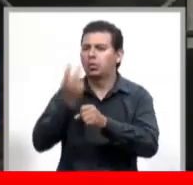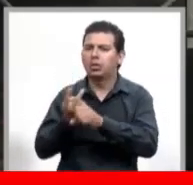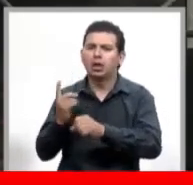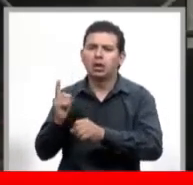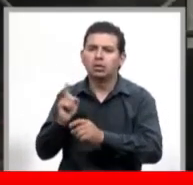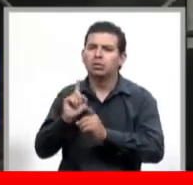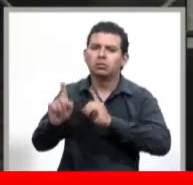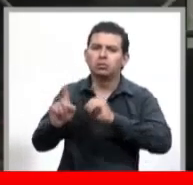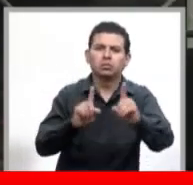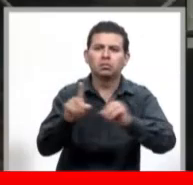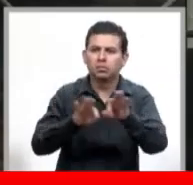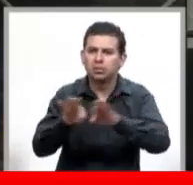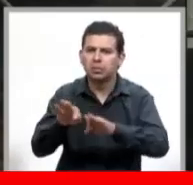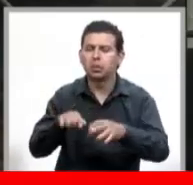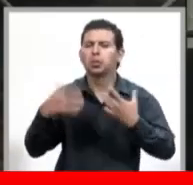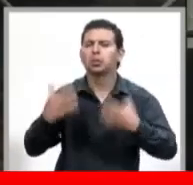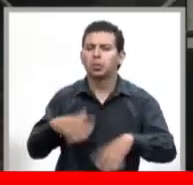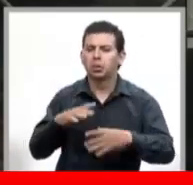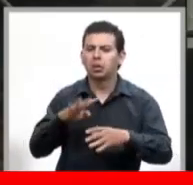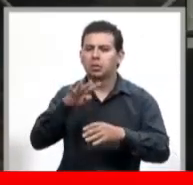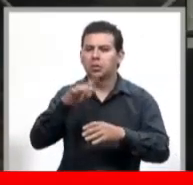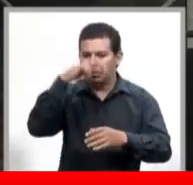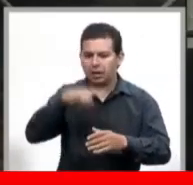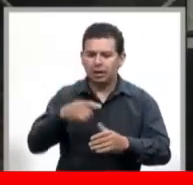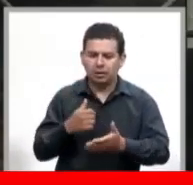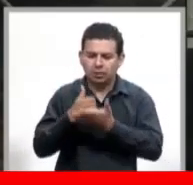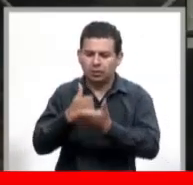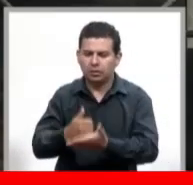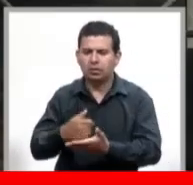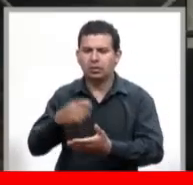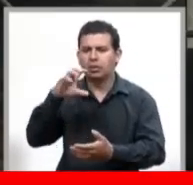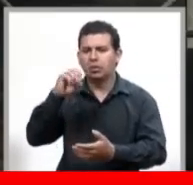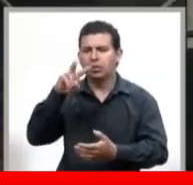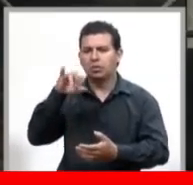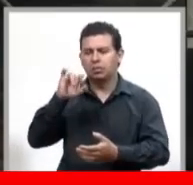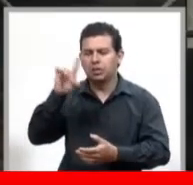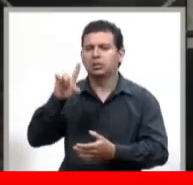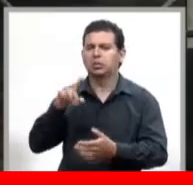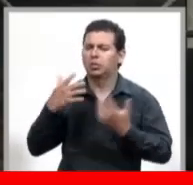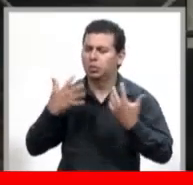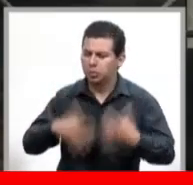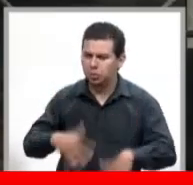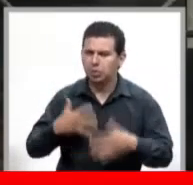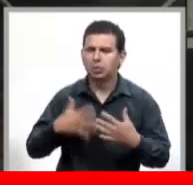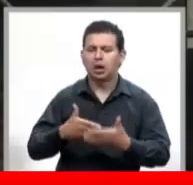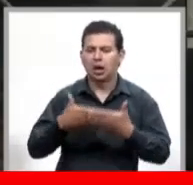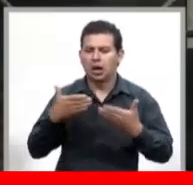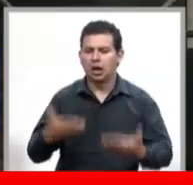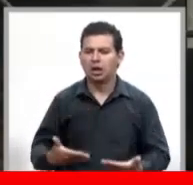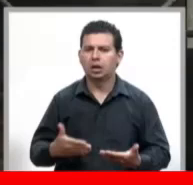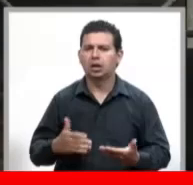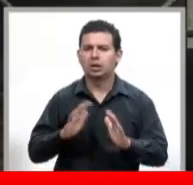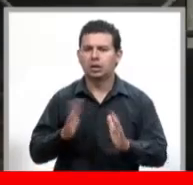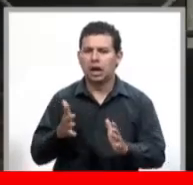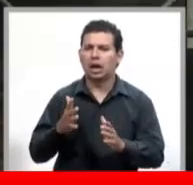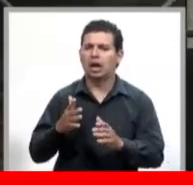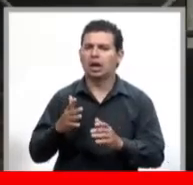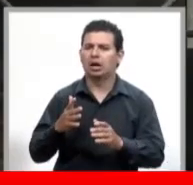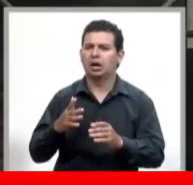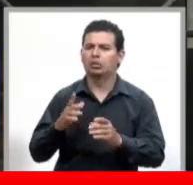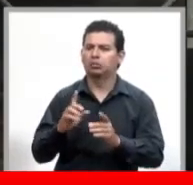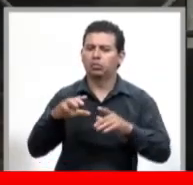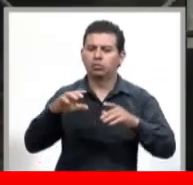establecido para la atención de la población de Oaxaca están realizando hoy la primera línea